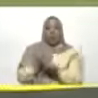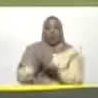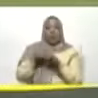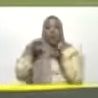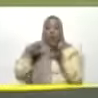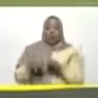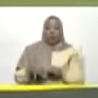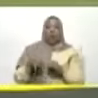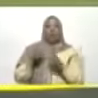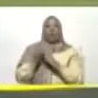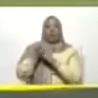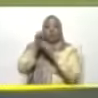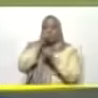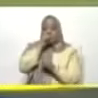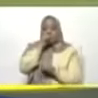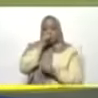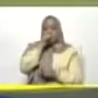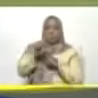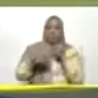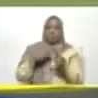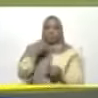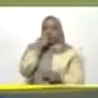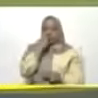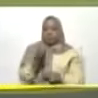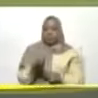interés que ustedes